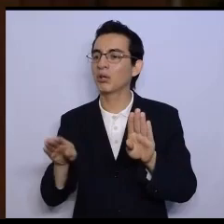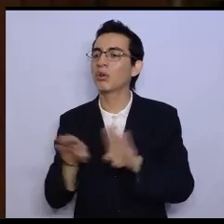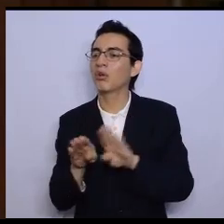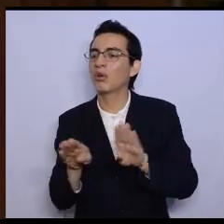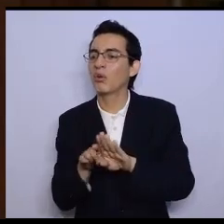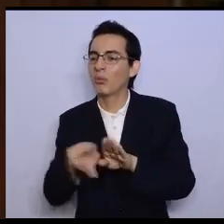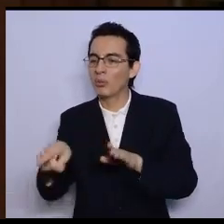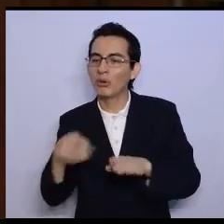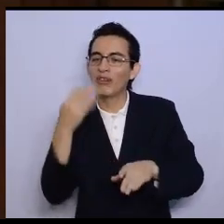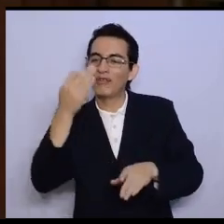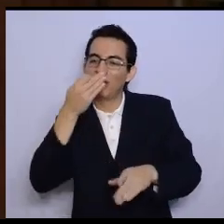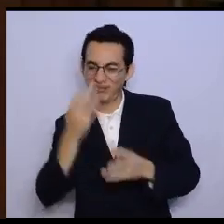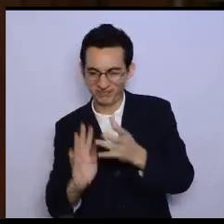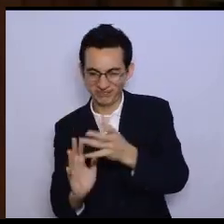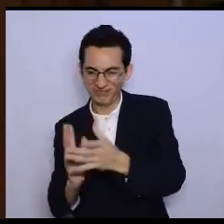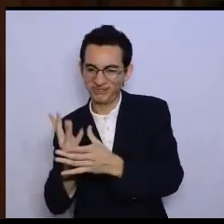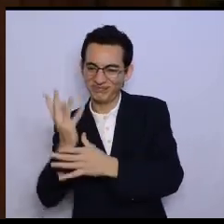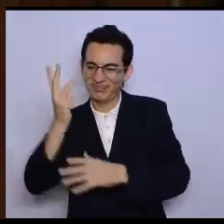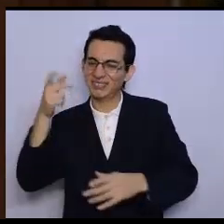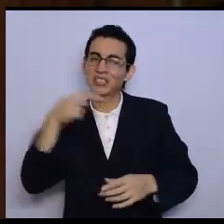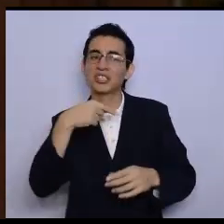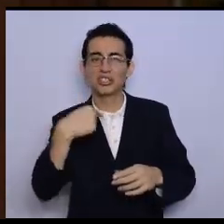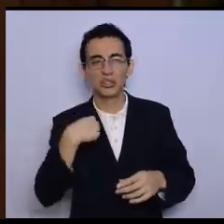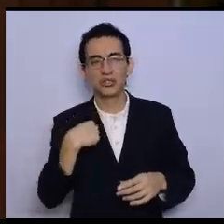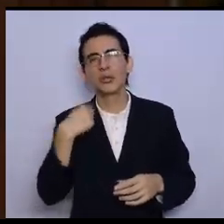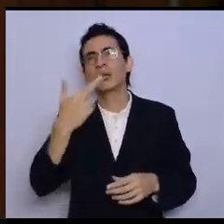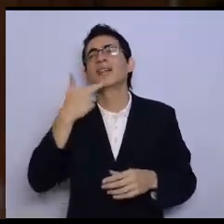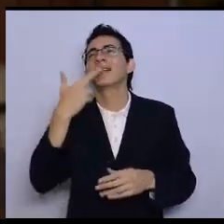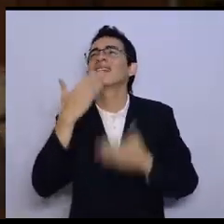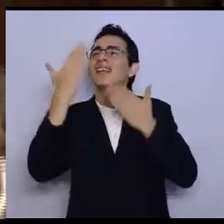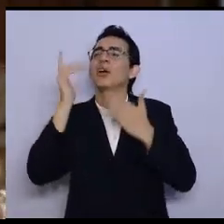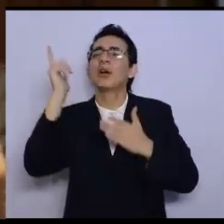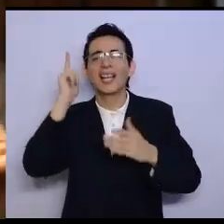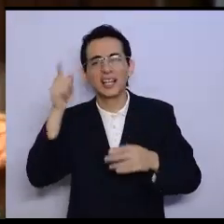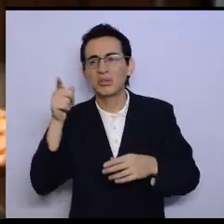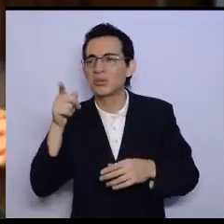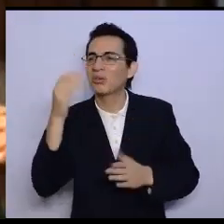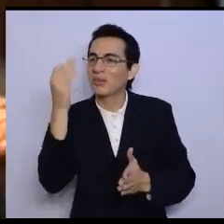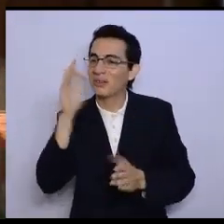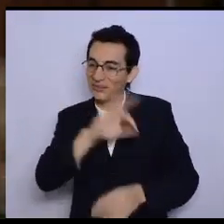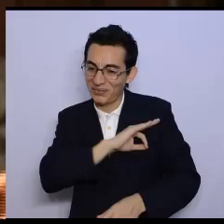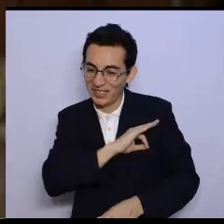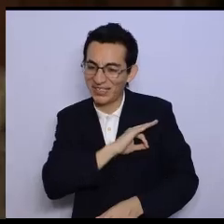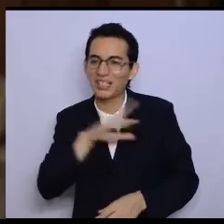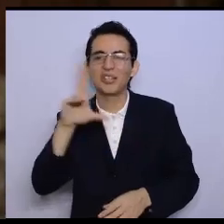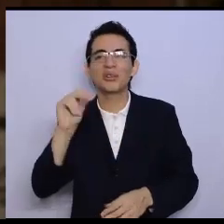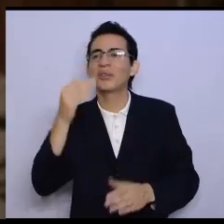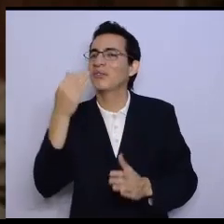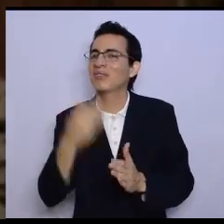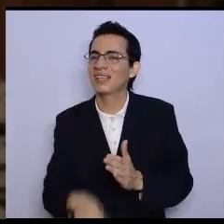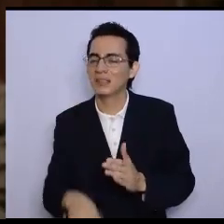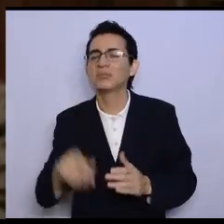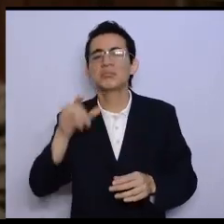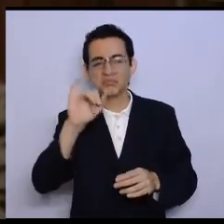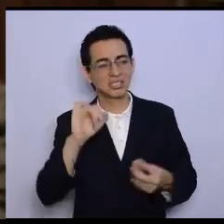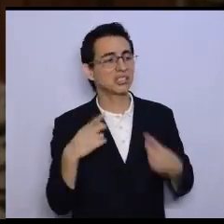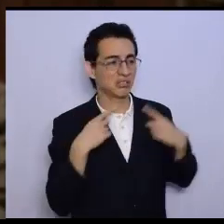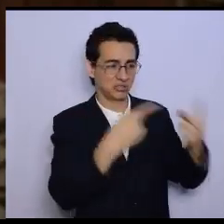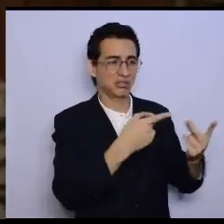trigo, y yo he rogado, dice, para que tu fe no falte. ¿Qué significa eso? Que le dio